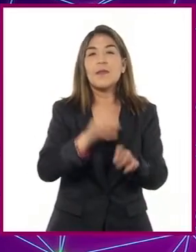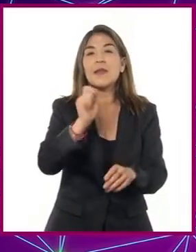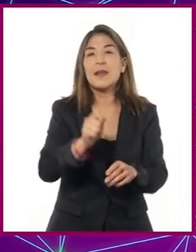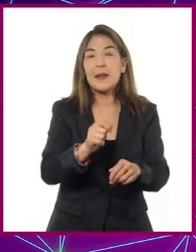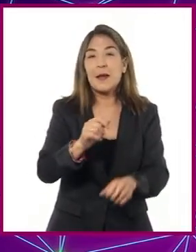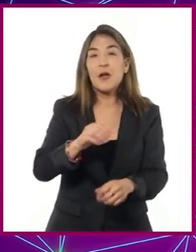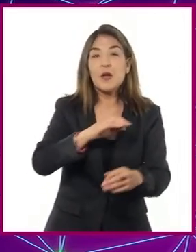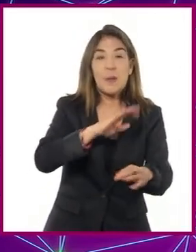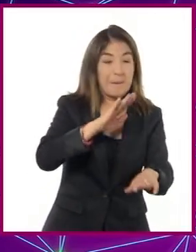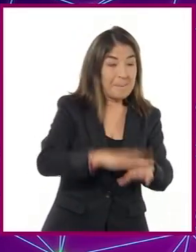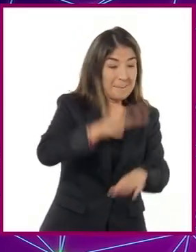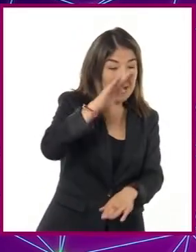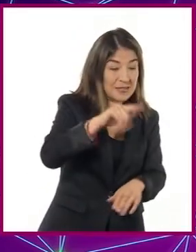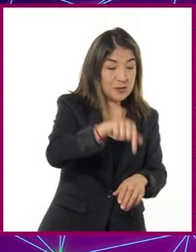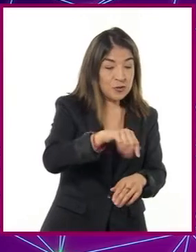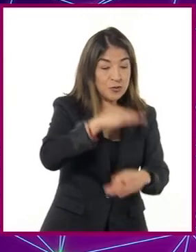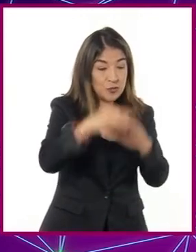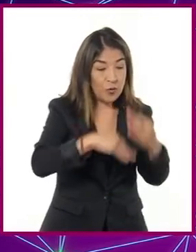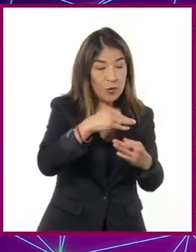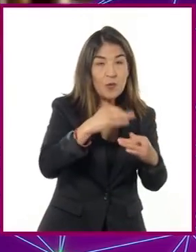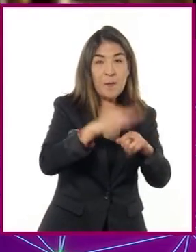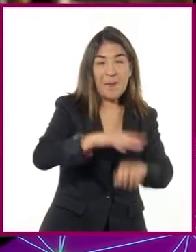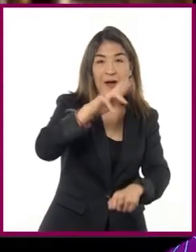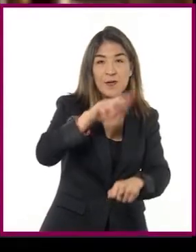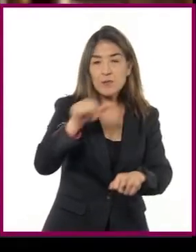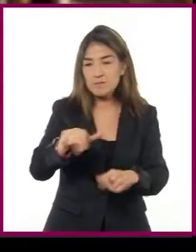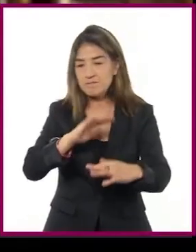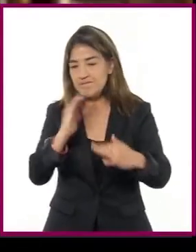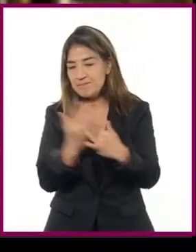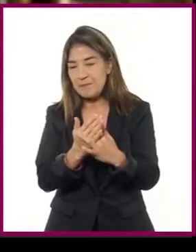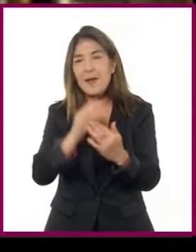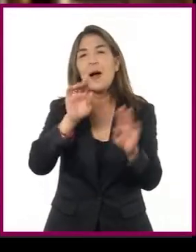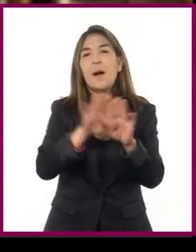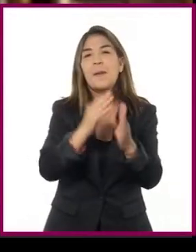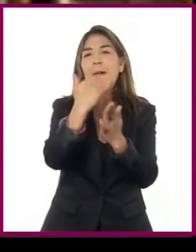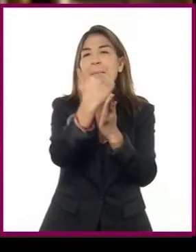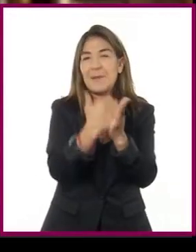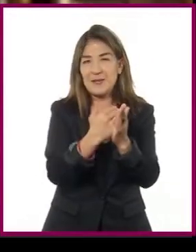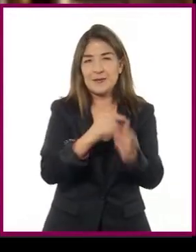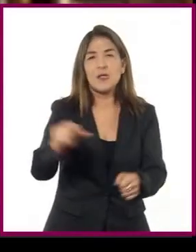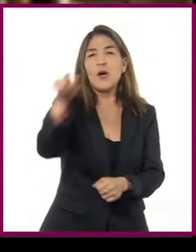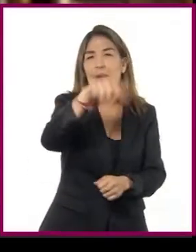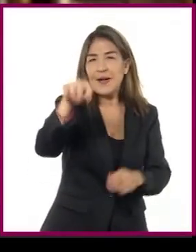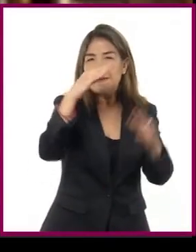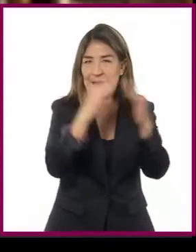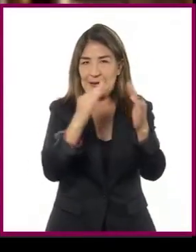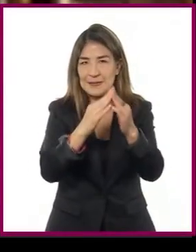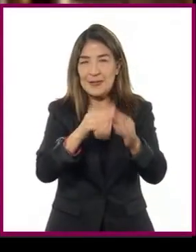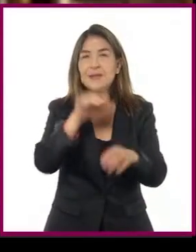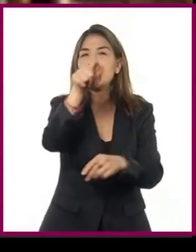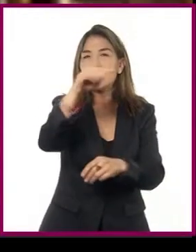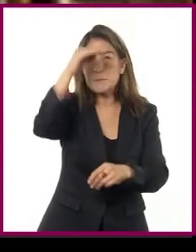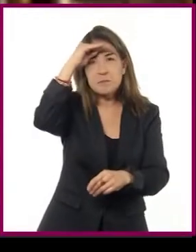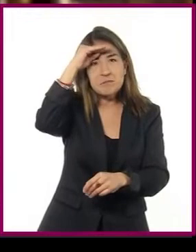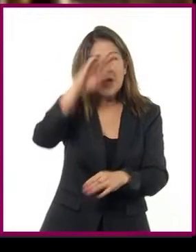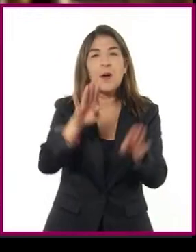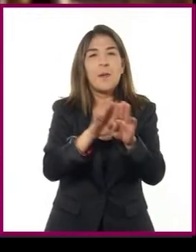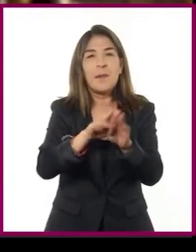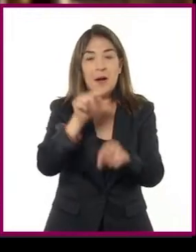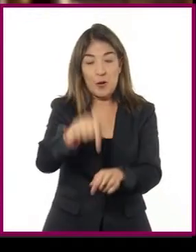mayor que la parte. Seguramente en casa estuvieron de acuerdo en que